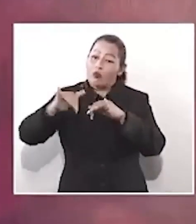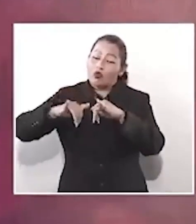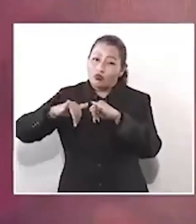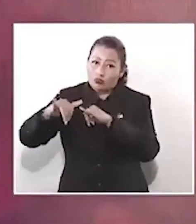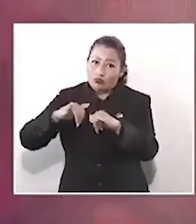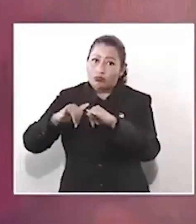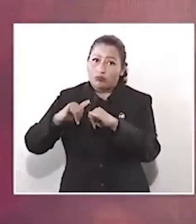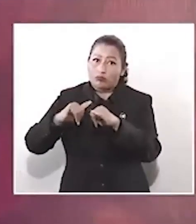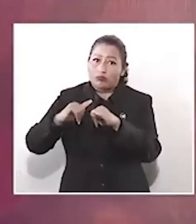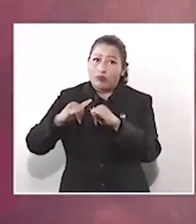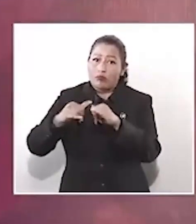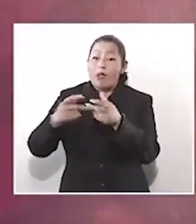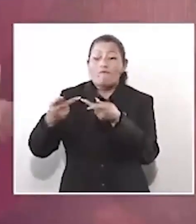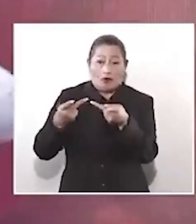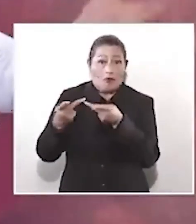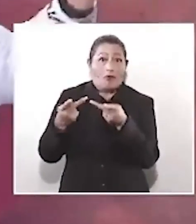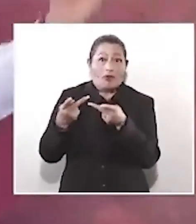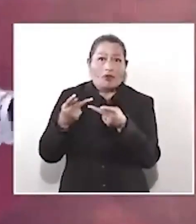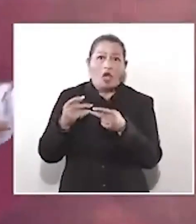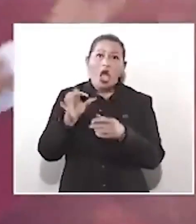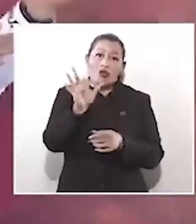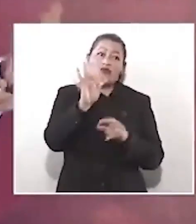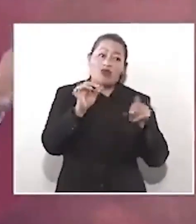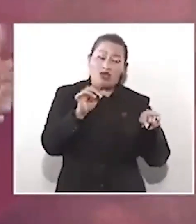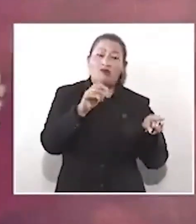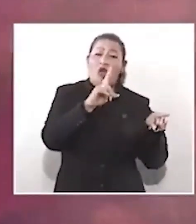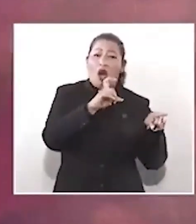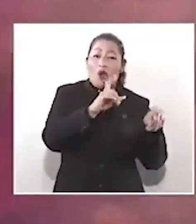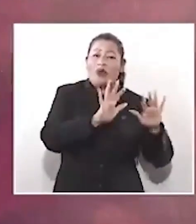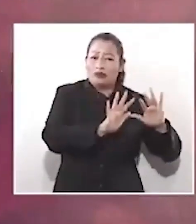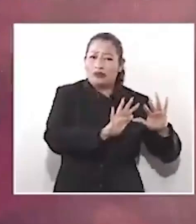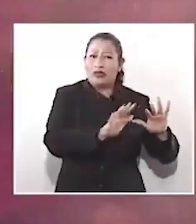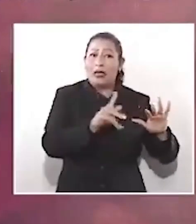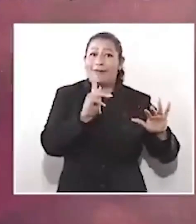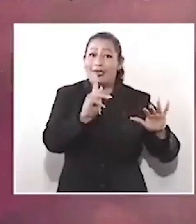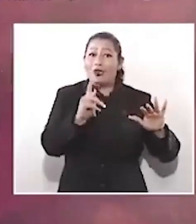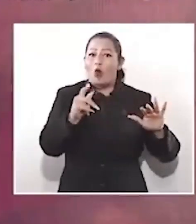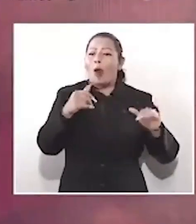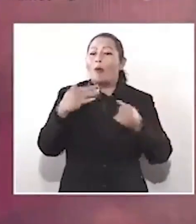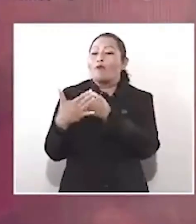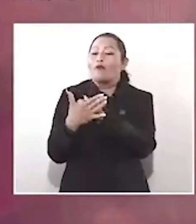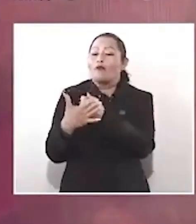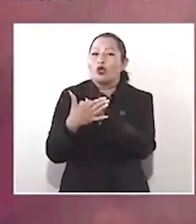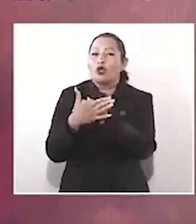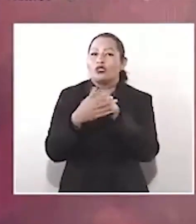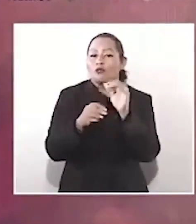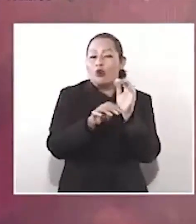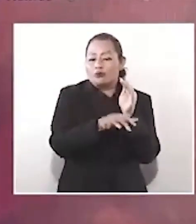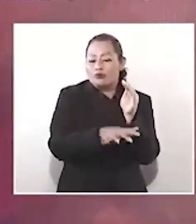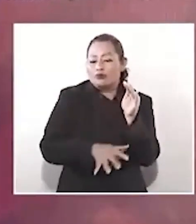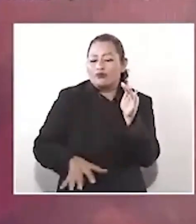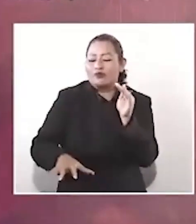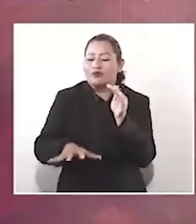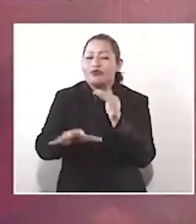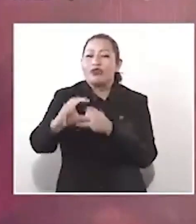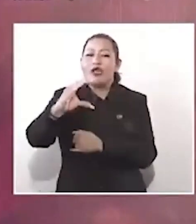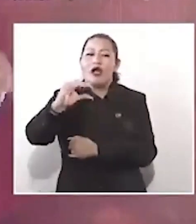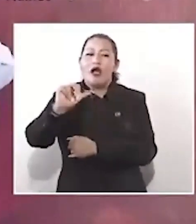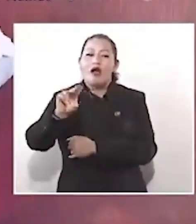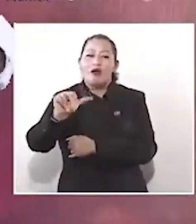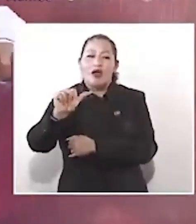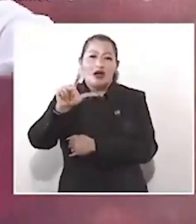está situado el pozo donde se suministra agua para la localidad de Semboque, que es la